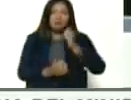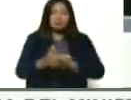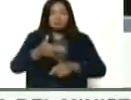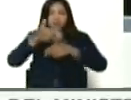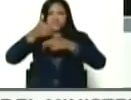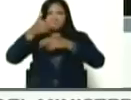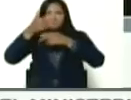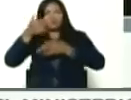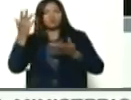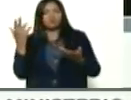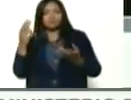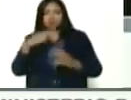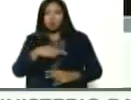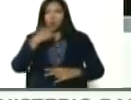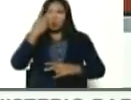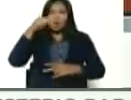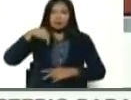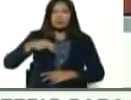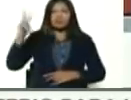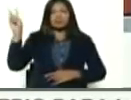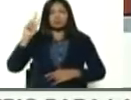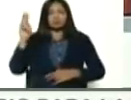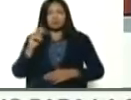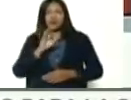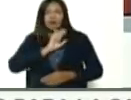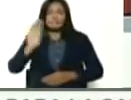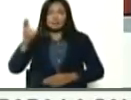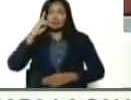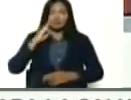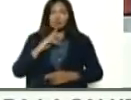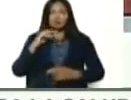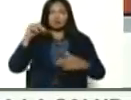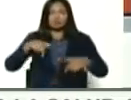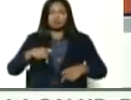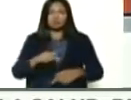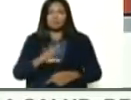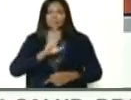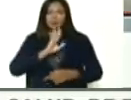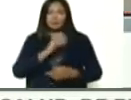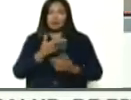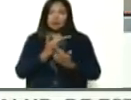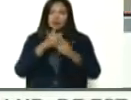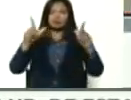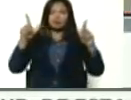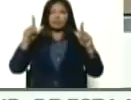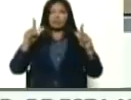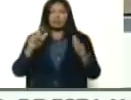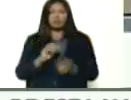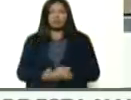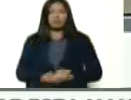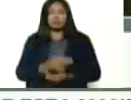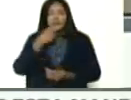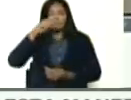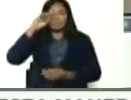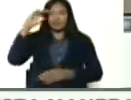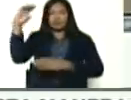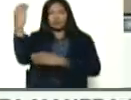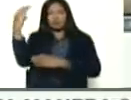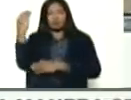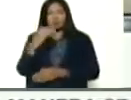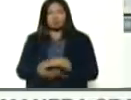alzó la voz de venezuela la patria de bolívar el libertador y el padre de colombia